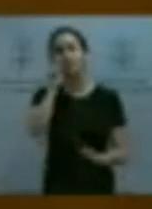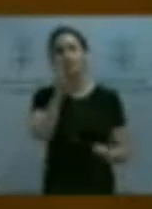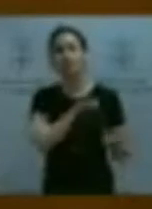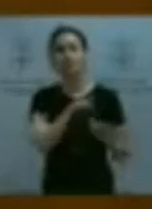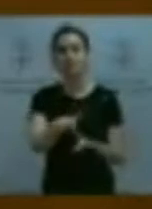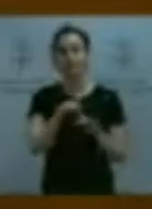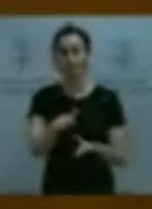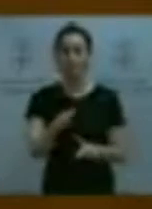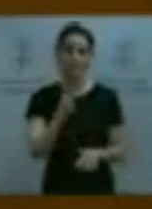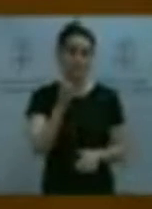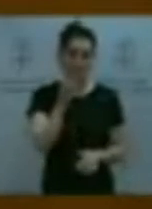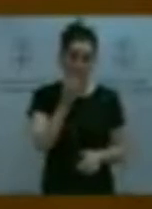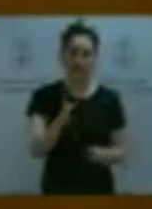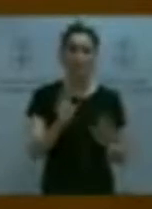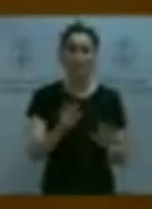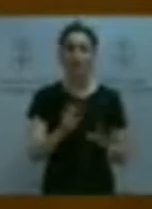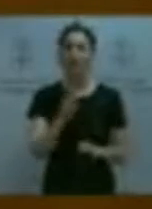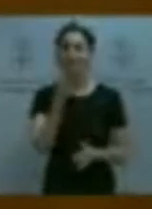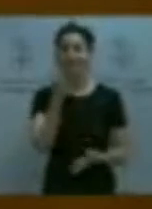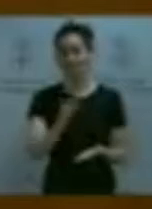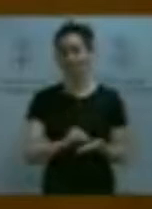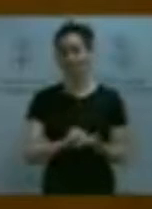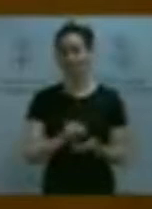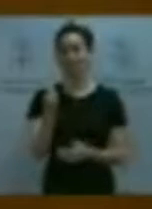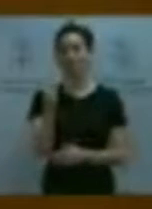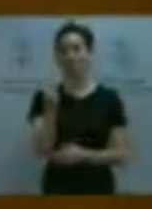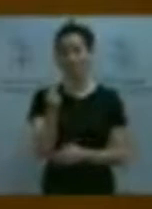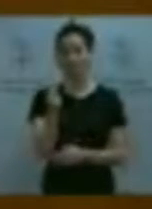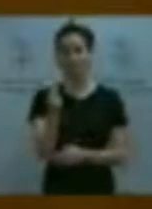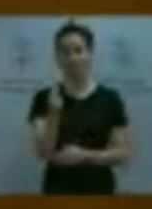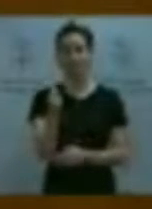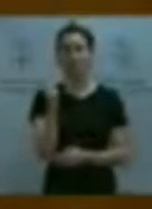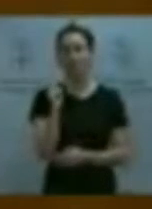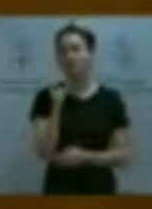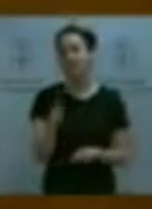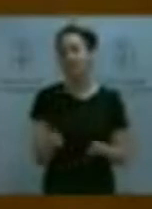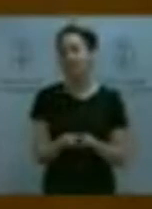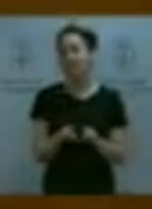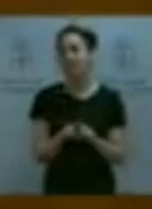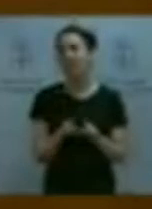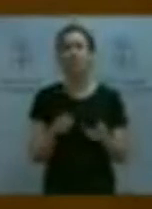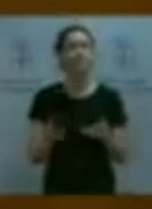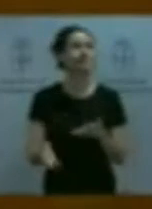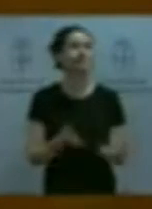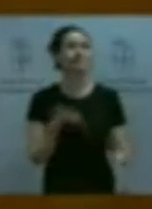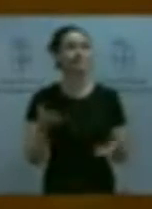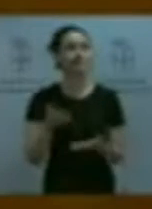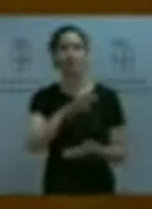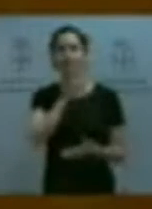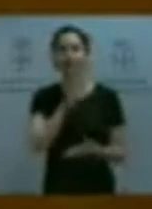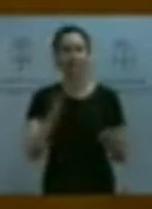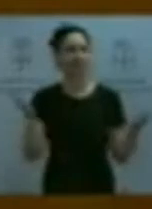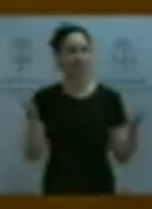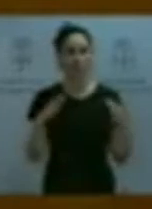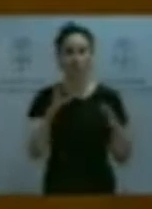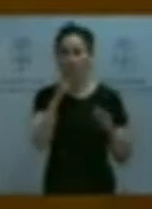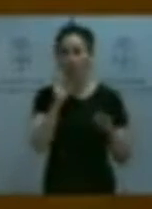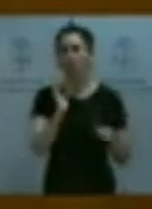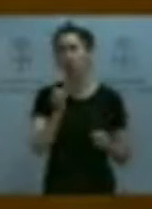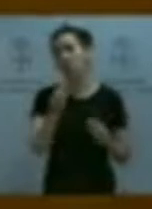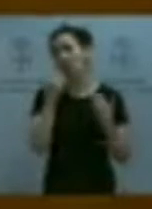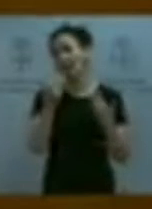Covadonga, que va a pasar sin pena ni gloria, salvo por ciertos esfuerzos particulares, fíjese, municipales. Porque, claro, si son 300.000 euros todo el turismo